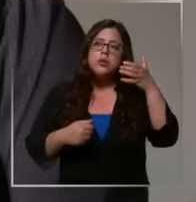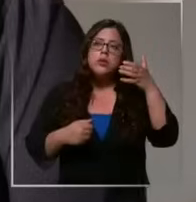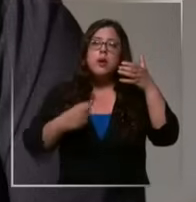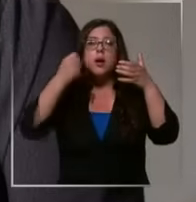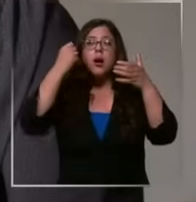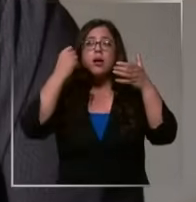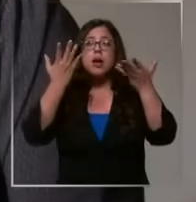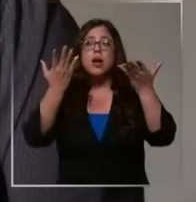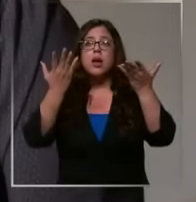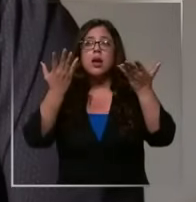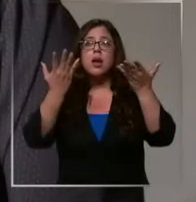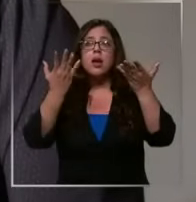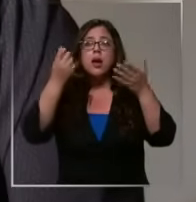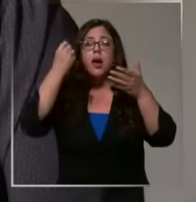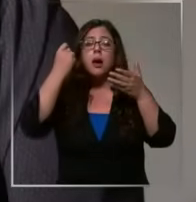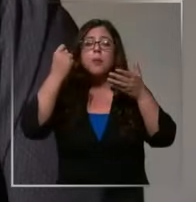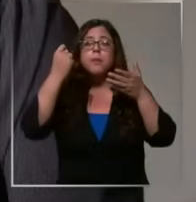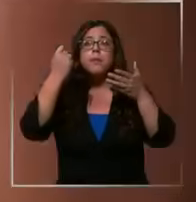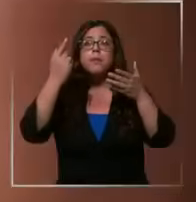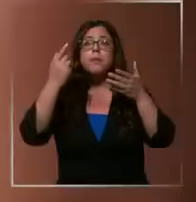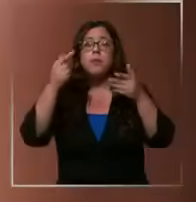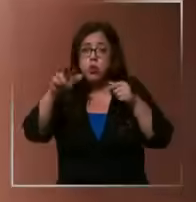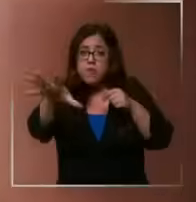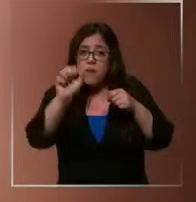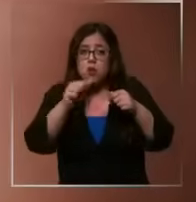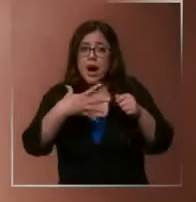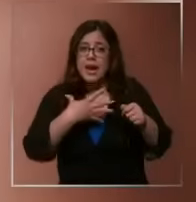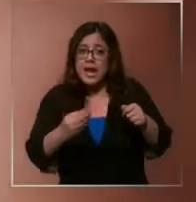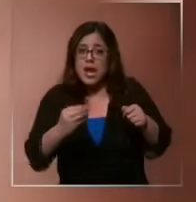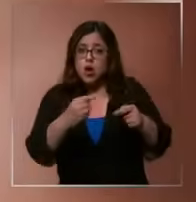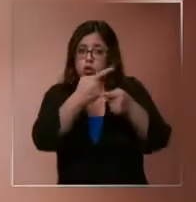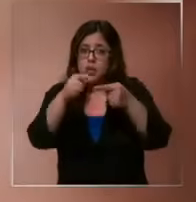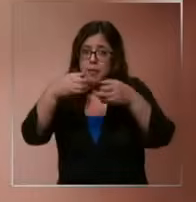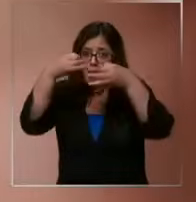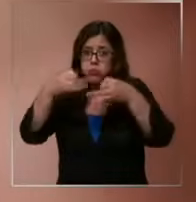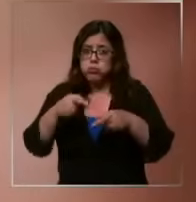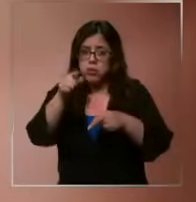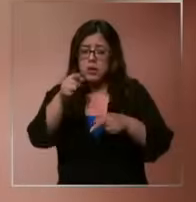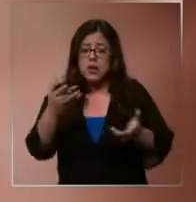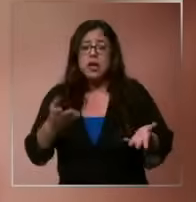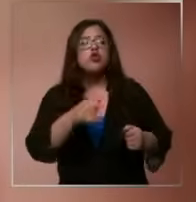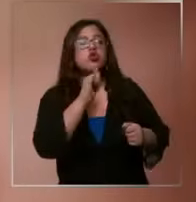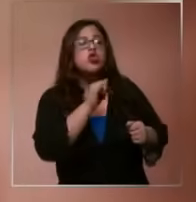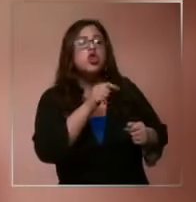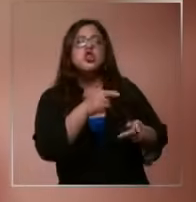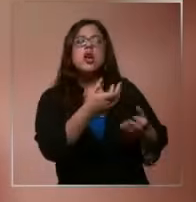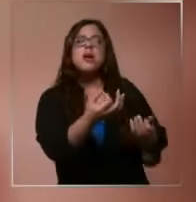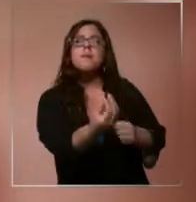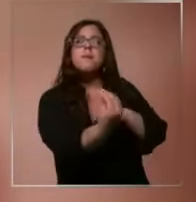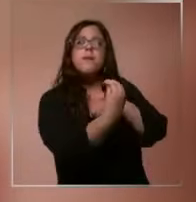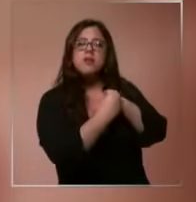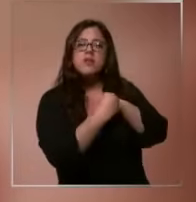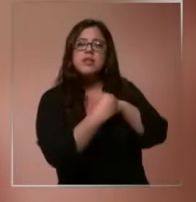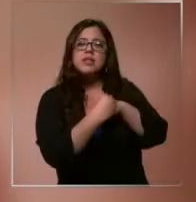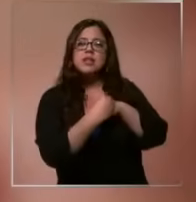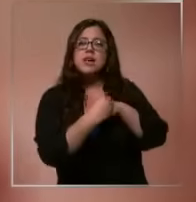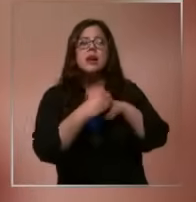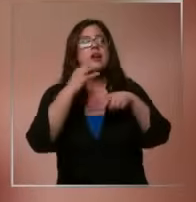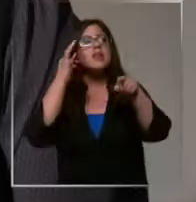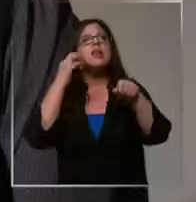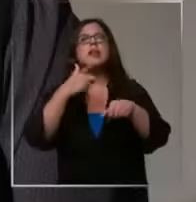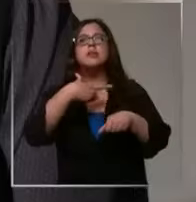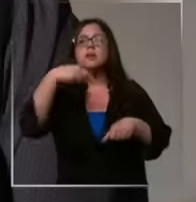para informar que estaba llegando. ¿Ibas a buscar a tu hijo como las semanas que te correspondía, sí, a ti? Sí, y me informa que ya se había